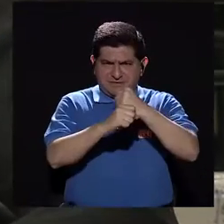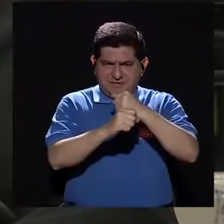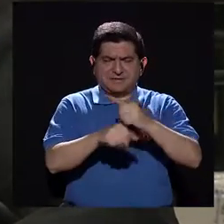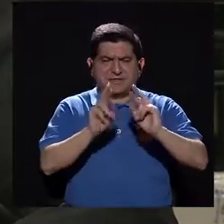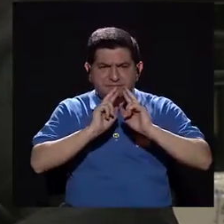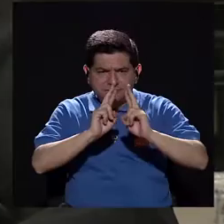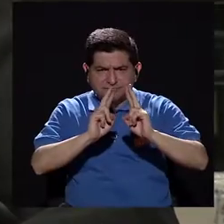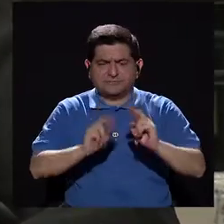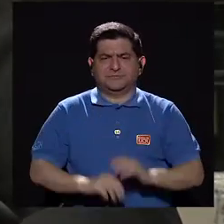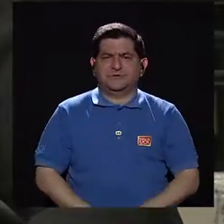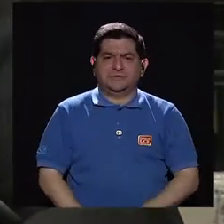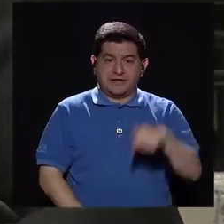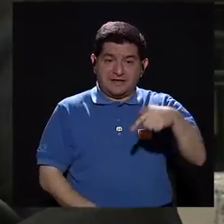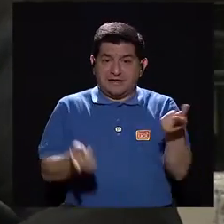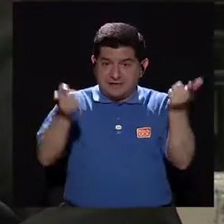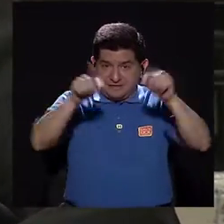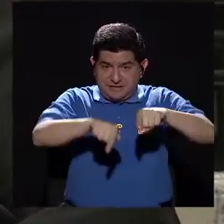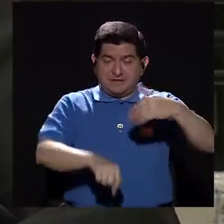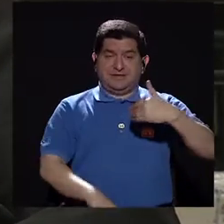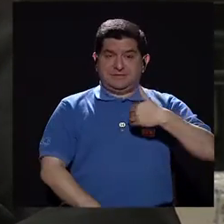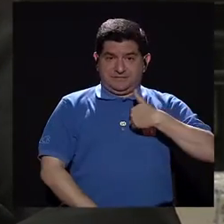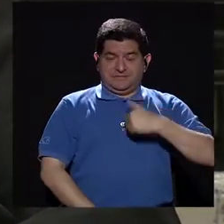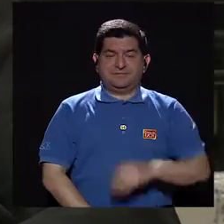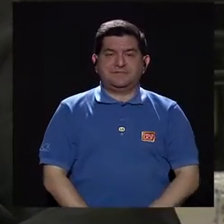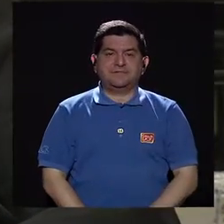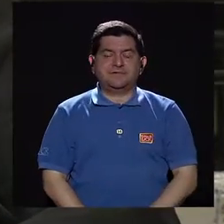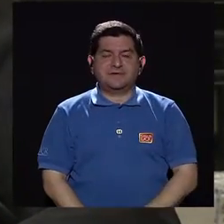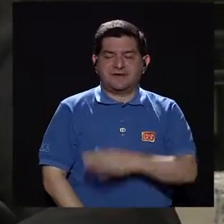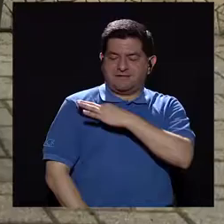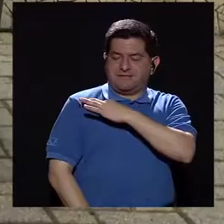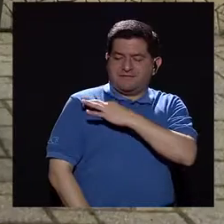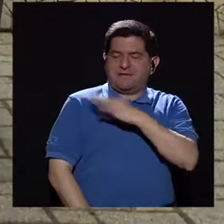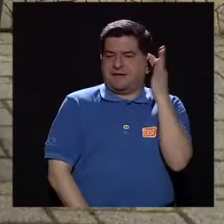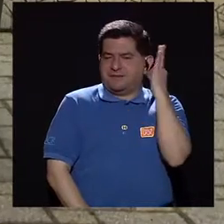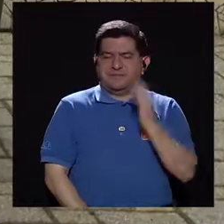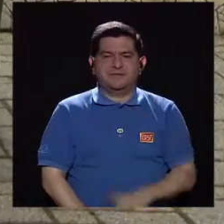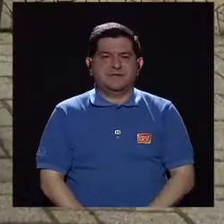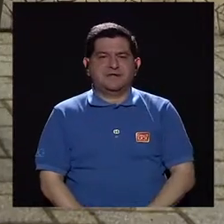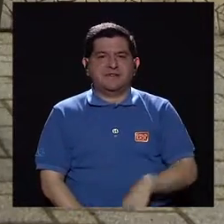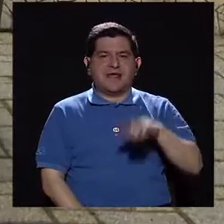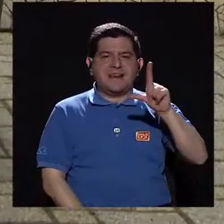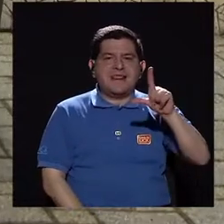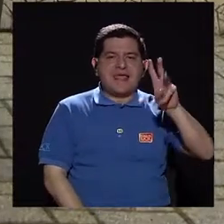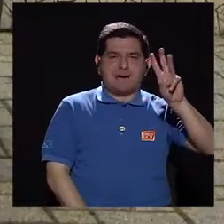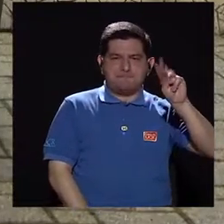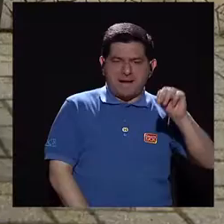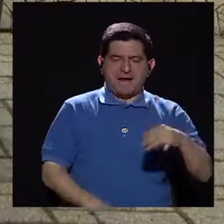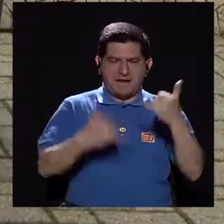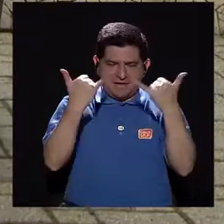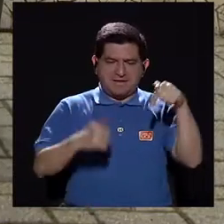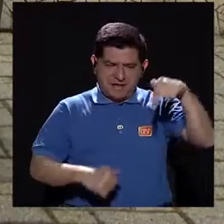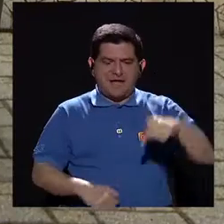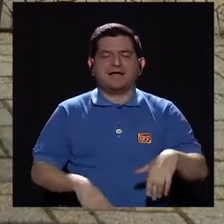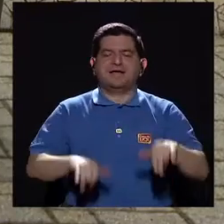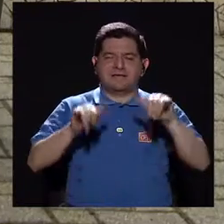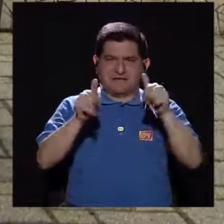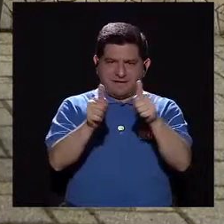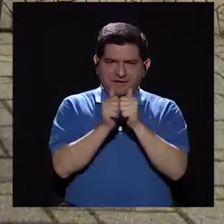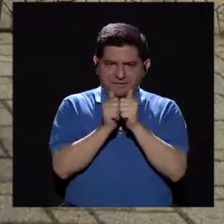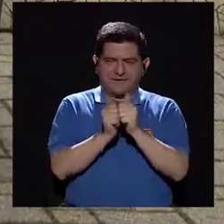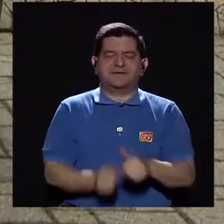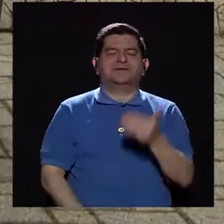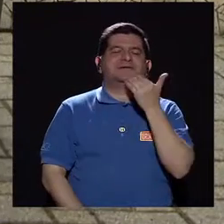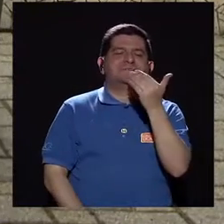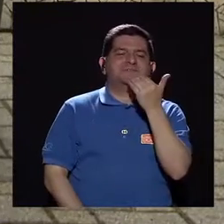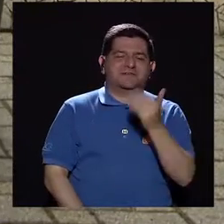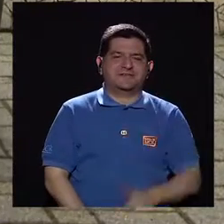calle y para contestarlas vamos a contar con nuestra invitada, quien es Lilian Marín, quien ya se encuentra con nosotros.